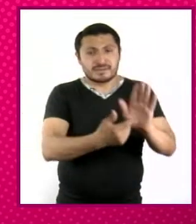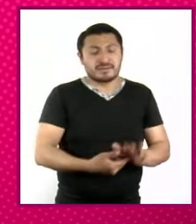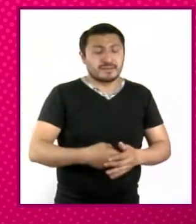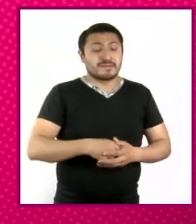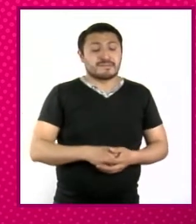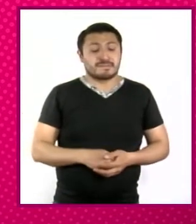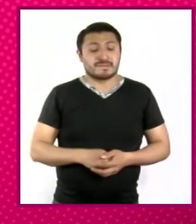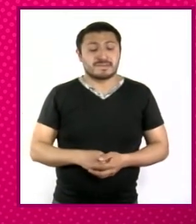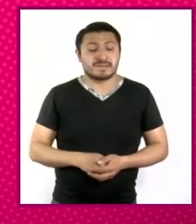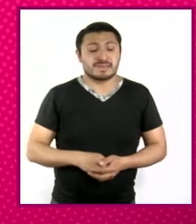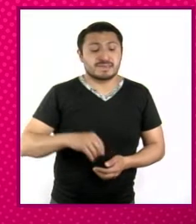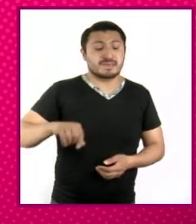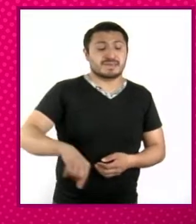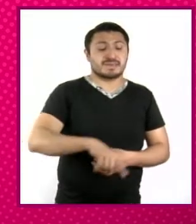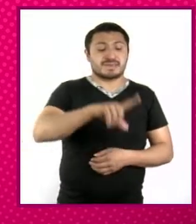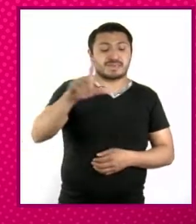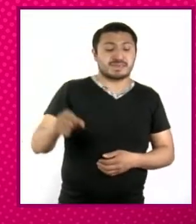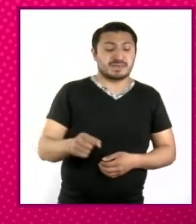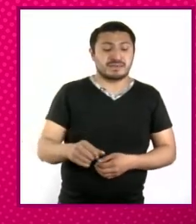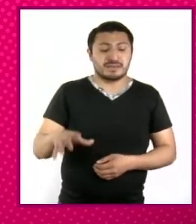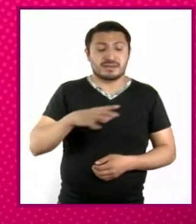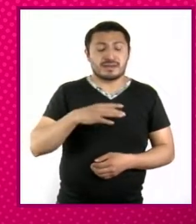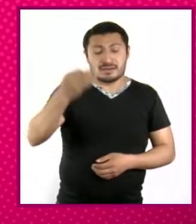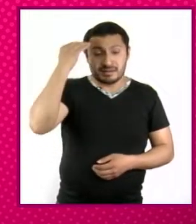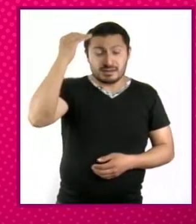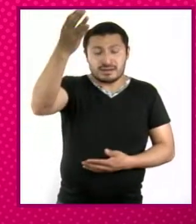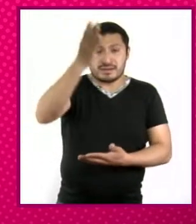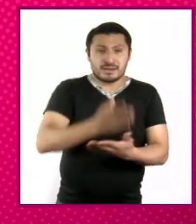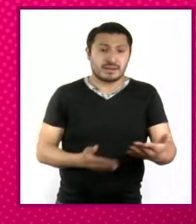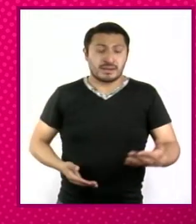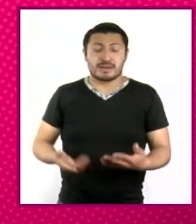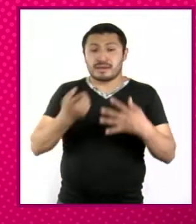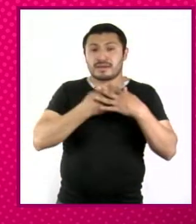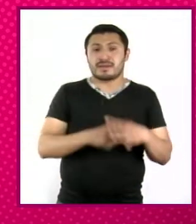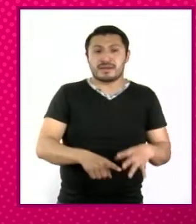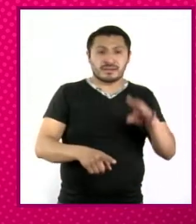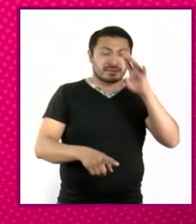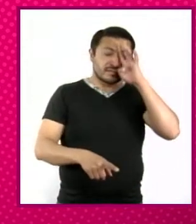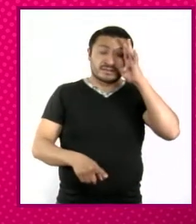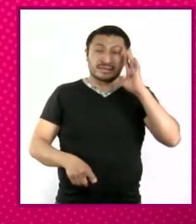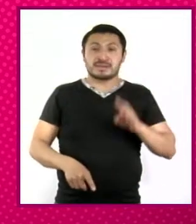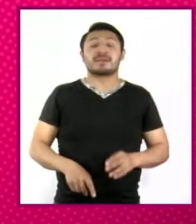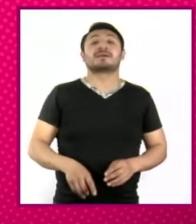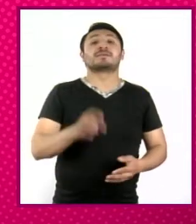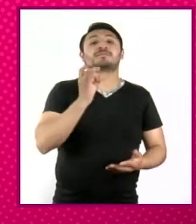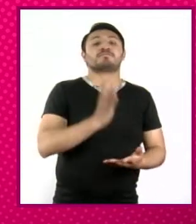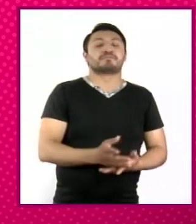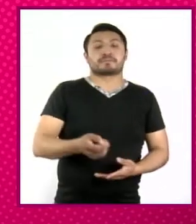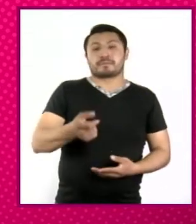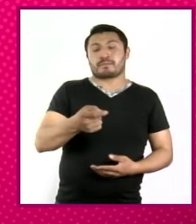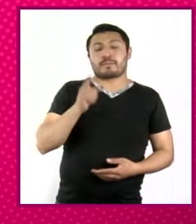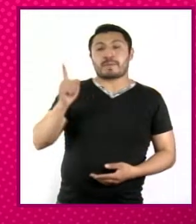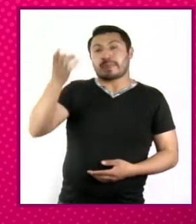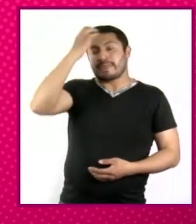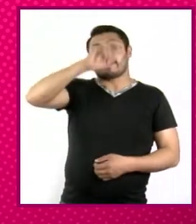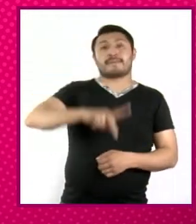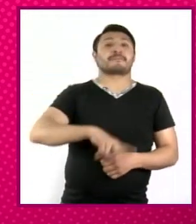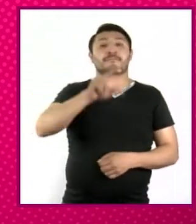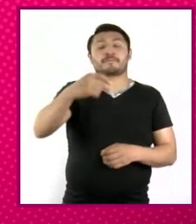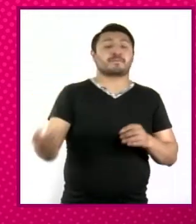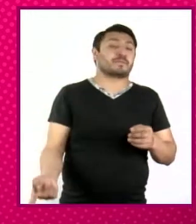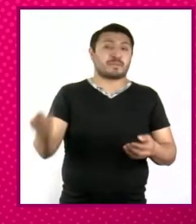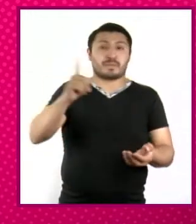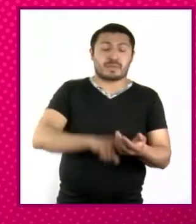otra. Después nos están hablando de una edad media que surge pues solamente una parte de Europa, que realmente no tiene que ver en